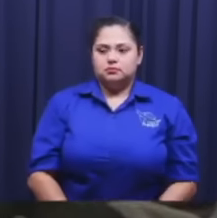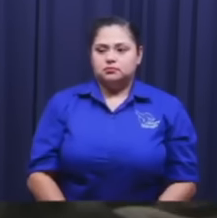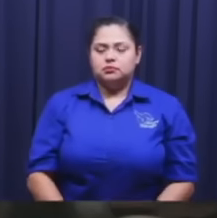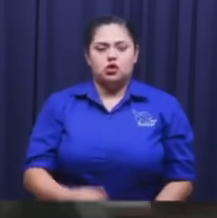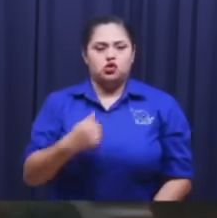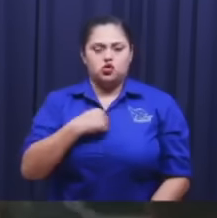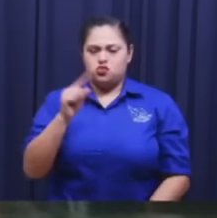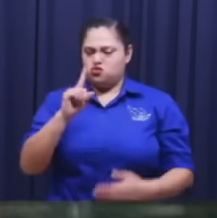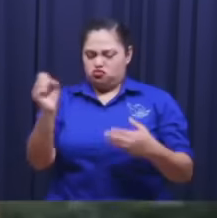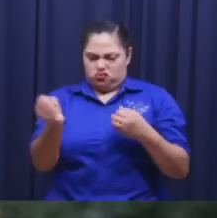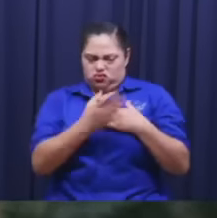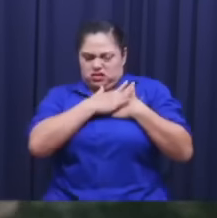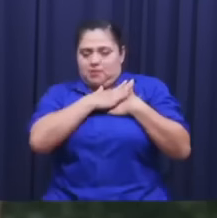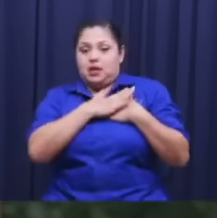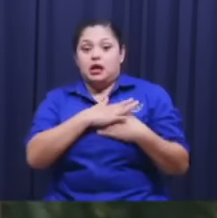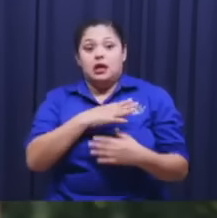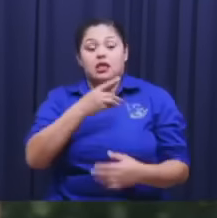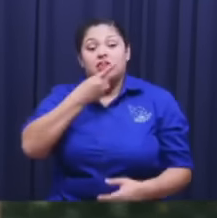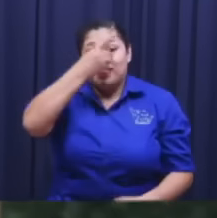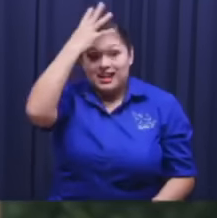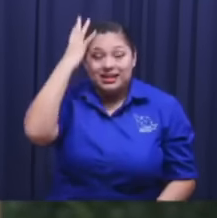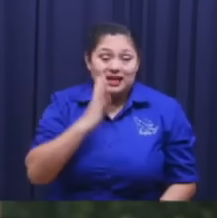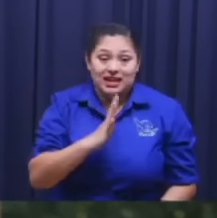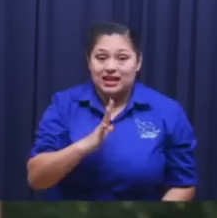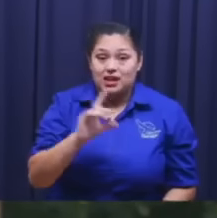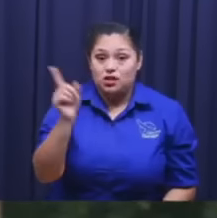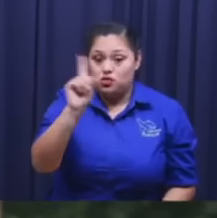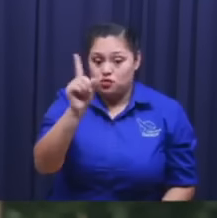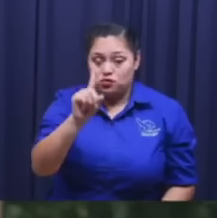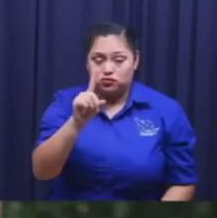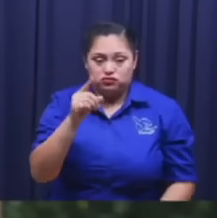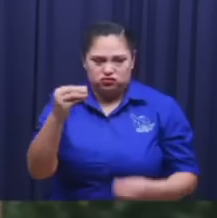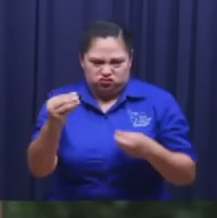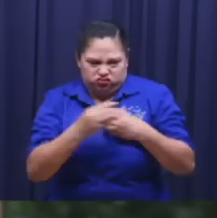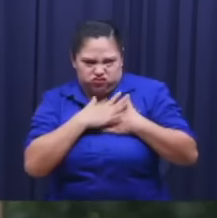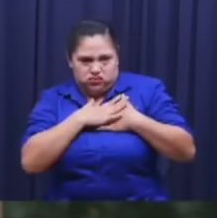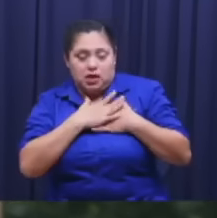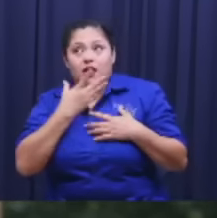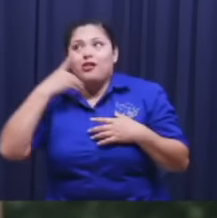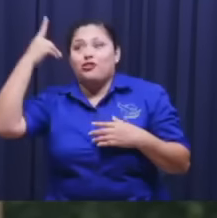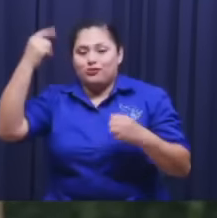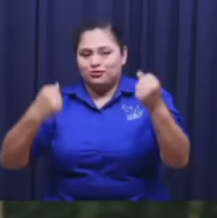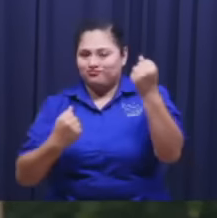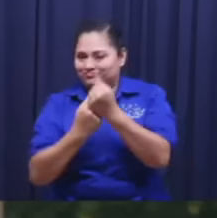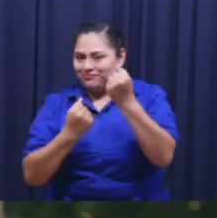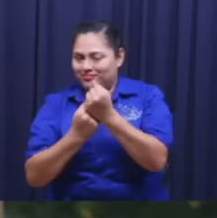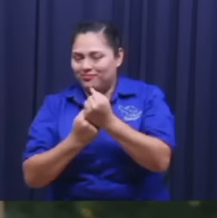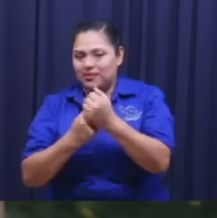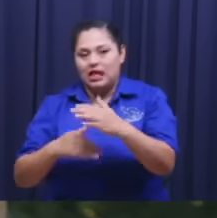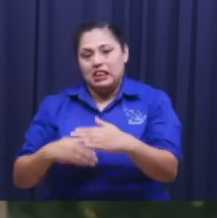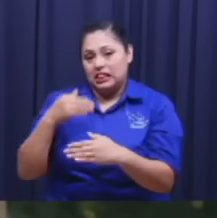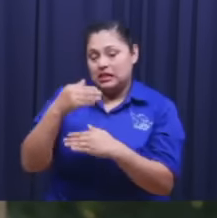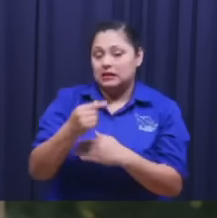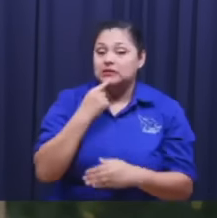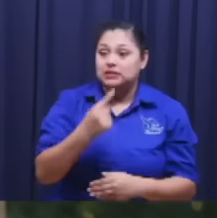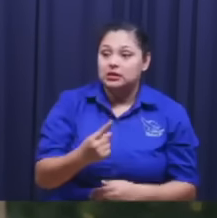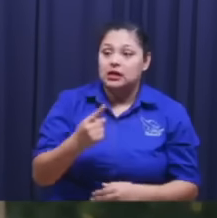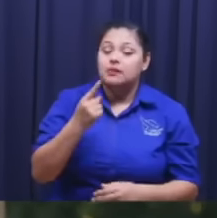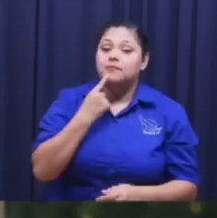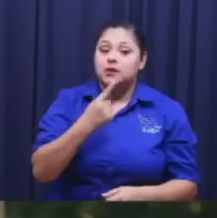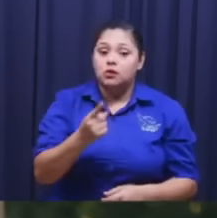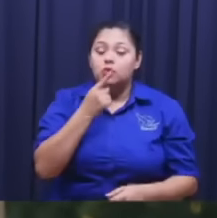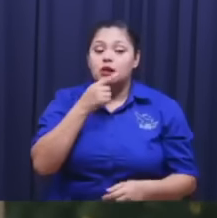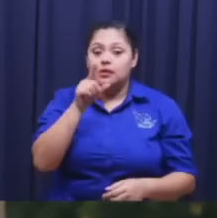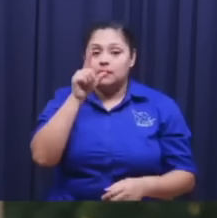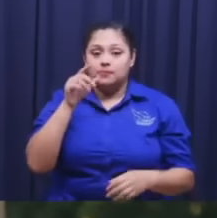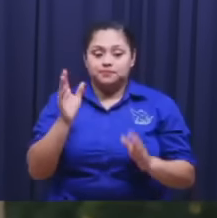No contaminarme con esa. Y no se contaminó. Y Dios lo apoyó. Y posteriormente dijo, le dijo el ángel